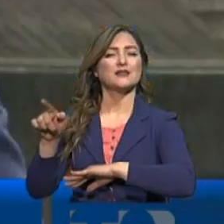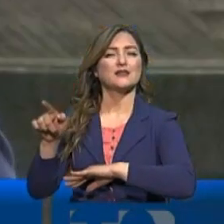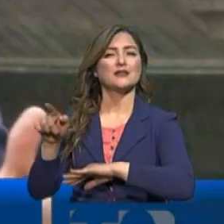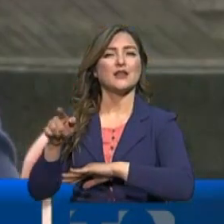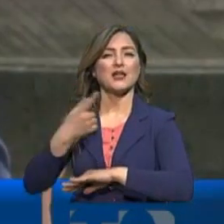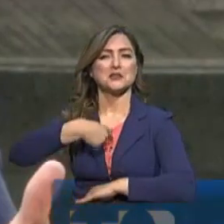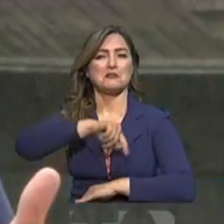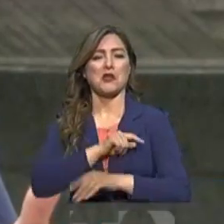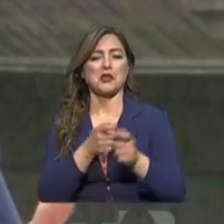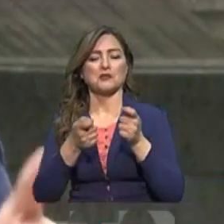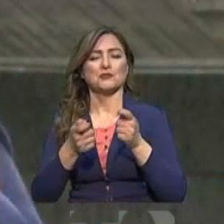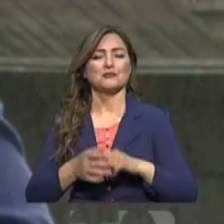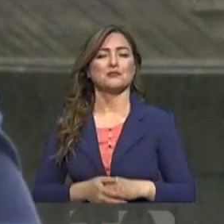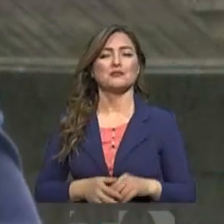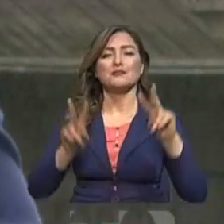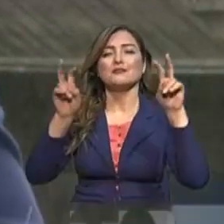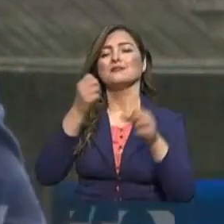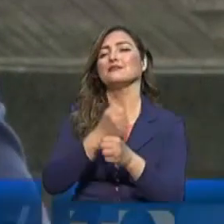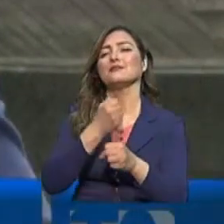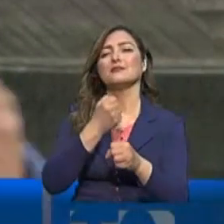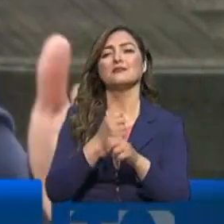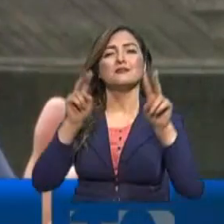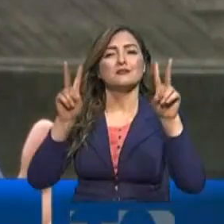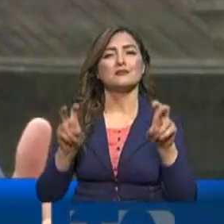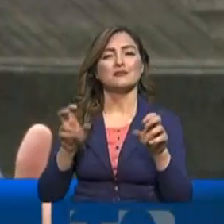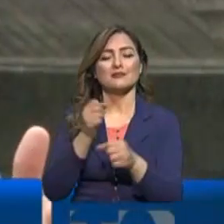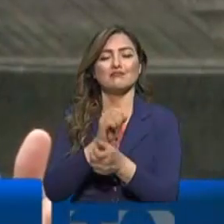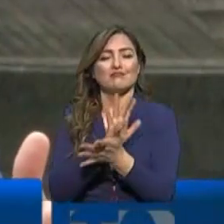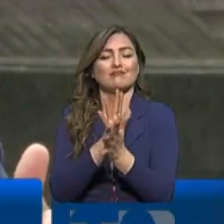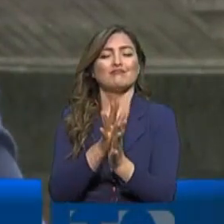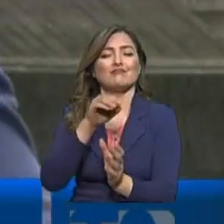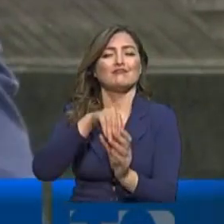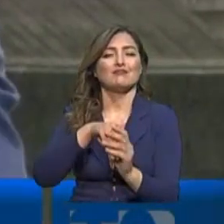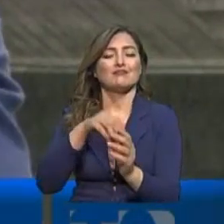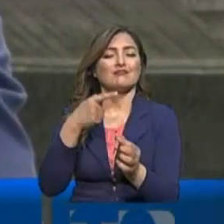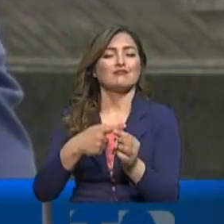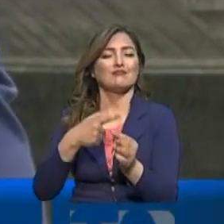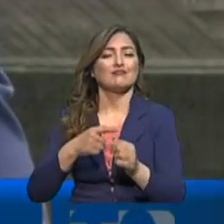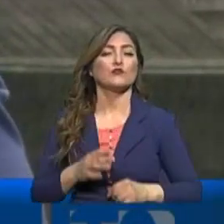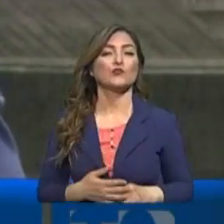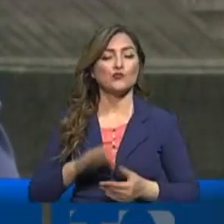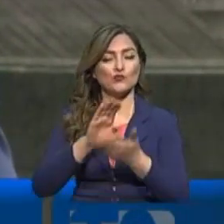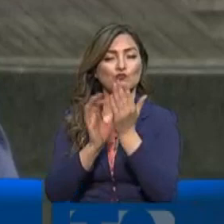España. Otro de los temas en los que trabajará es el tema de la inseguridad aquí en la ciudad, especialmente aquí en